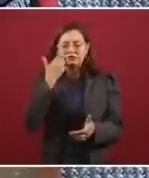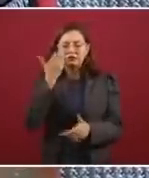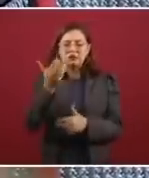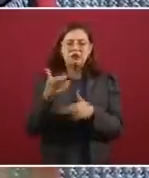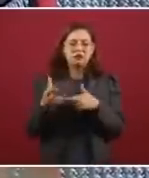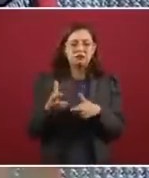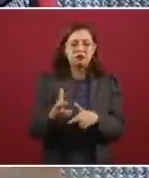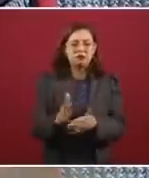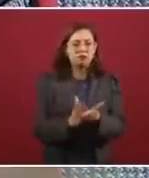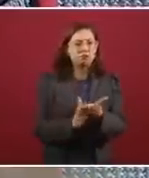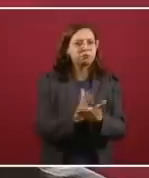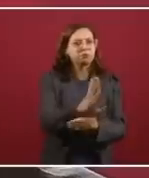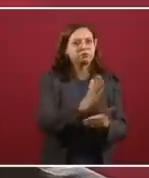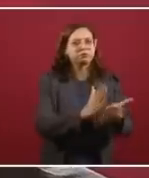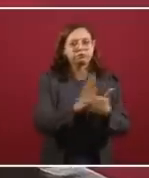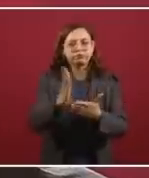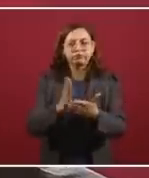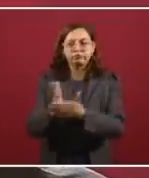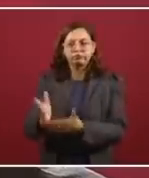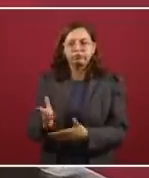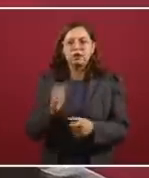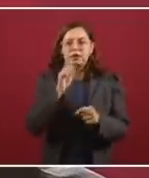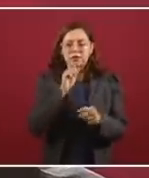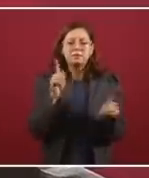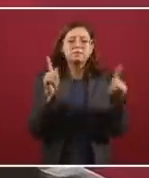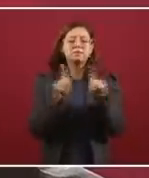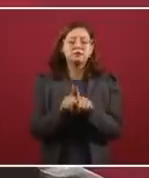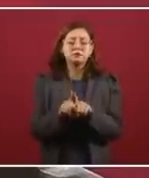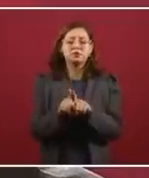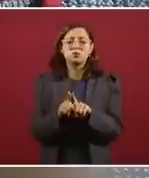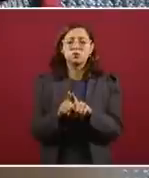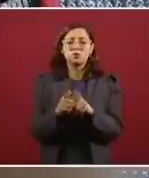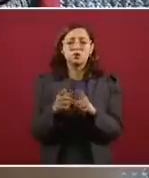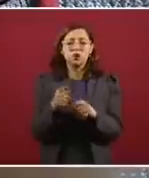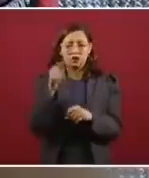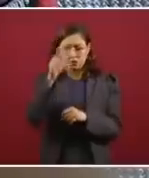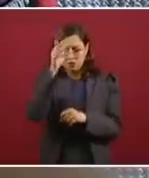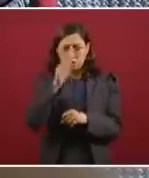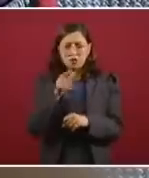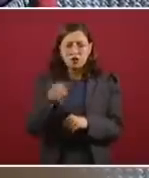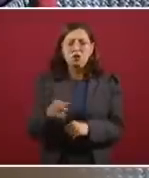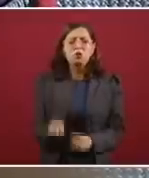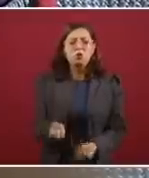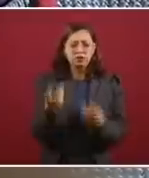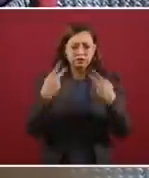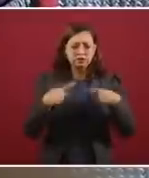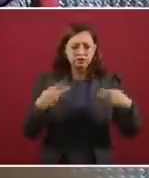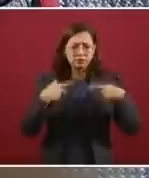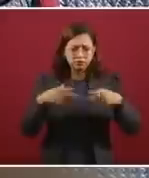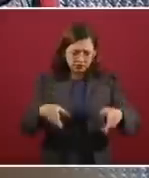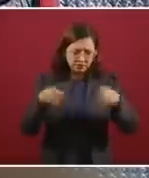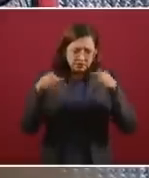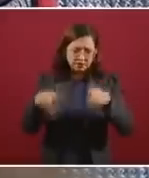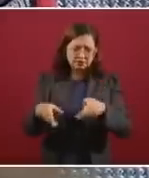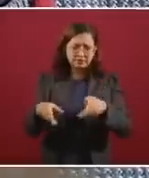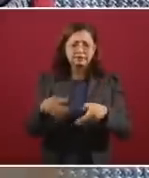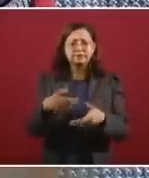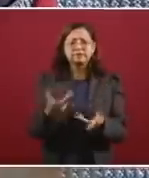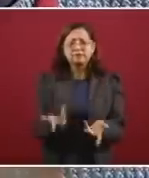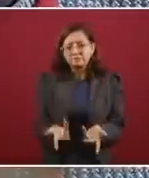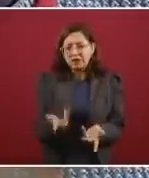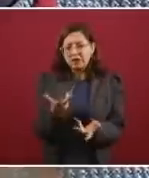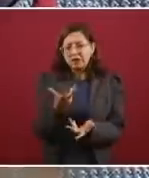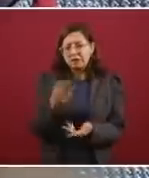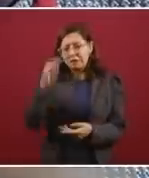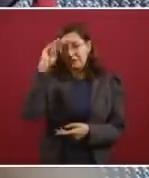cruzar de México a Estados Unidos, si tiene el número también en el caso específico de Coahuila, y preguntarle si aún con estos hechos